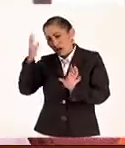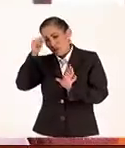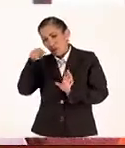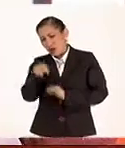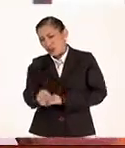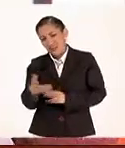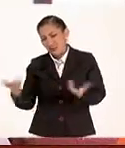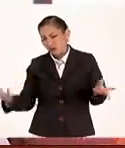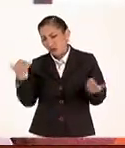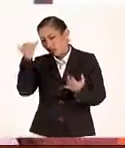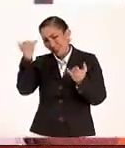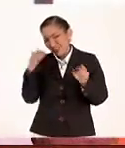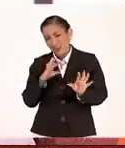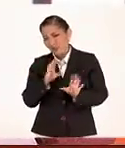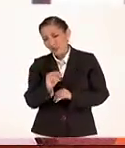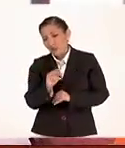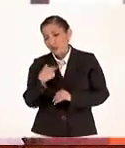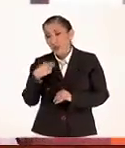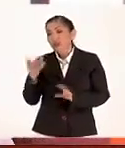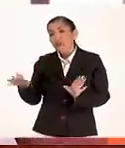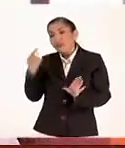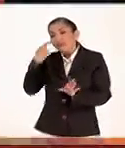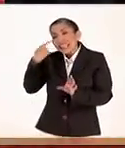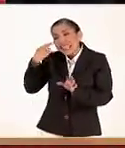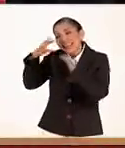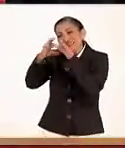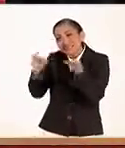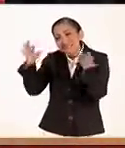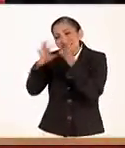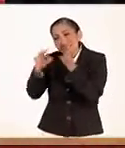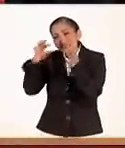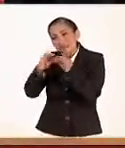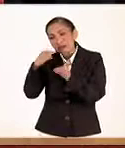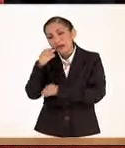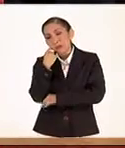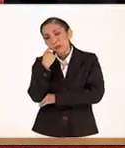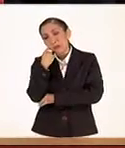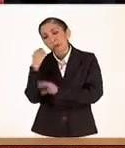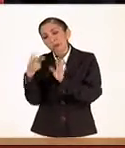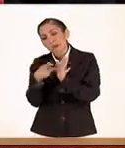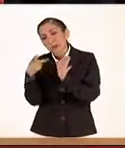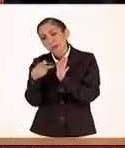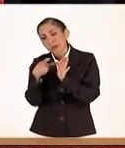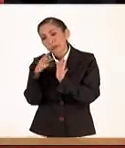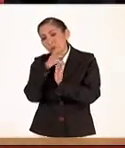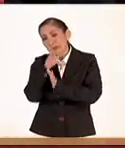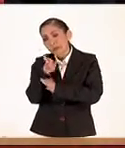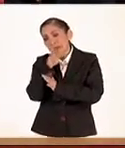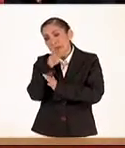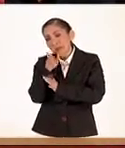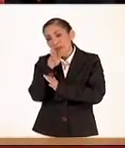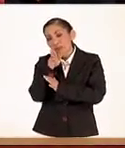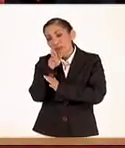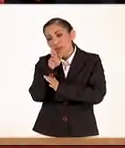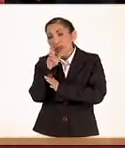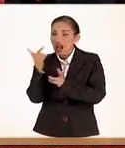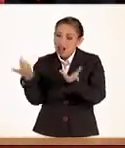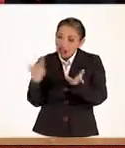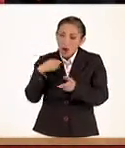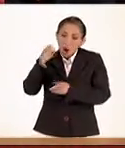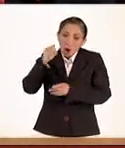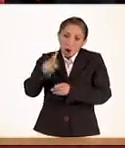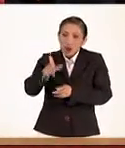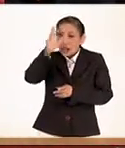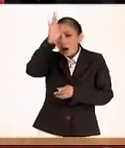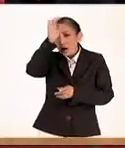en mí en mis ideas pero ya se lo justifique y ya habiendo muchas veces los resultados que tendría pues ya al